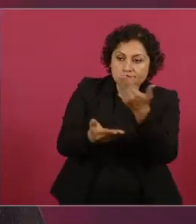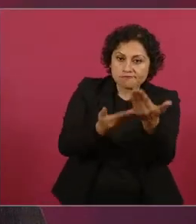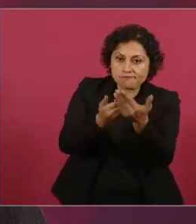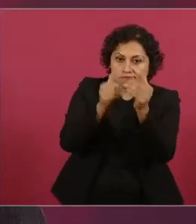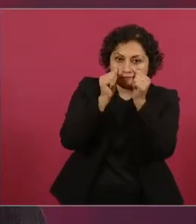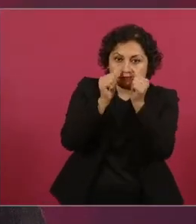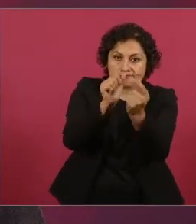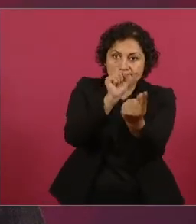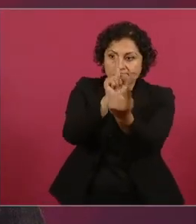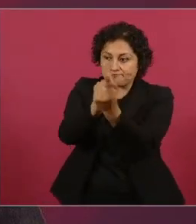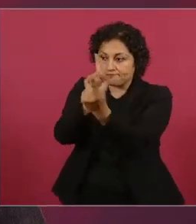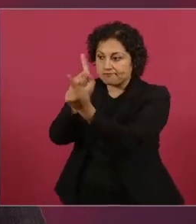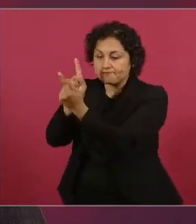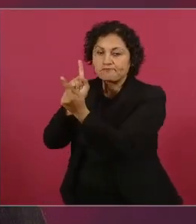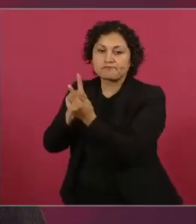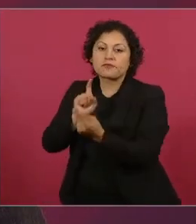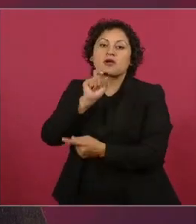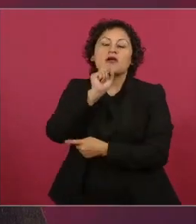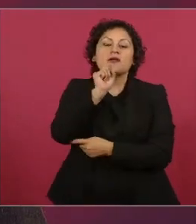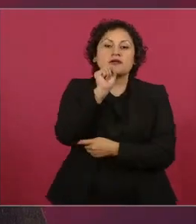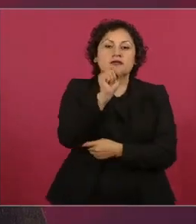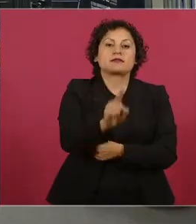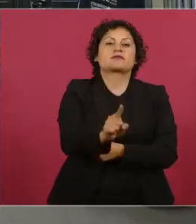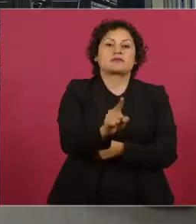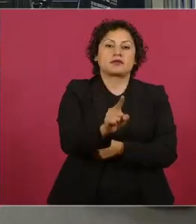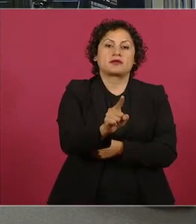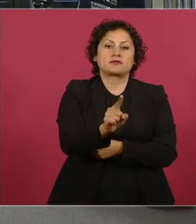personal y hasta ahora se han cubierto